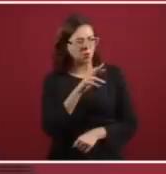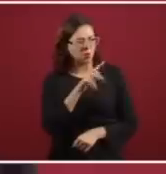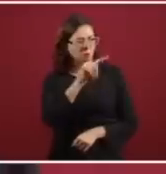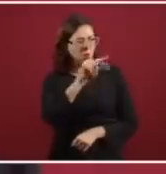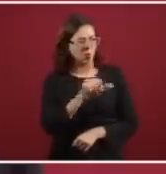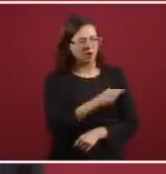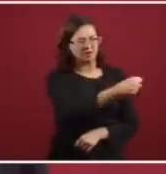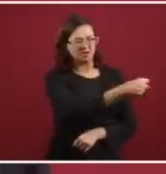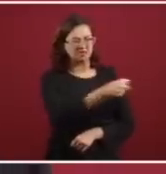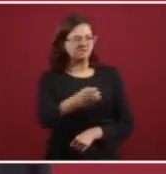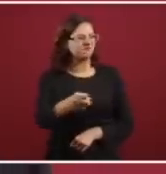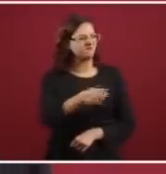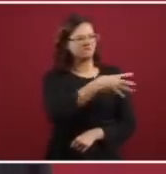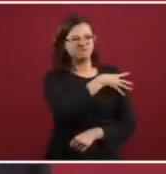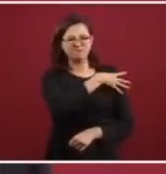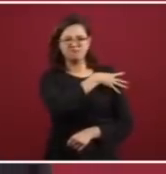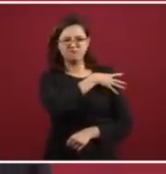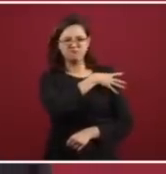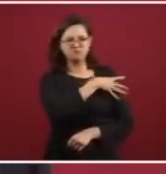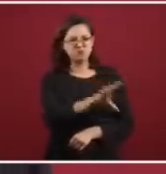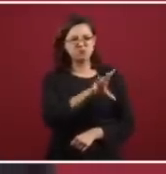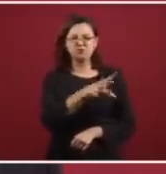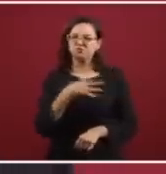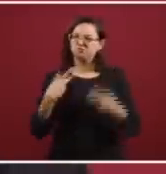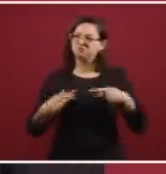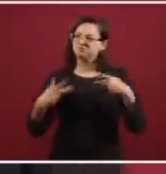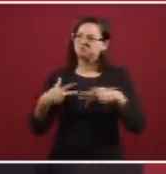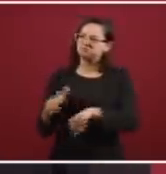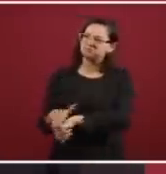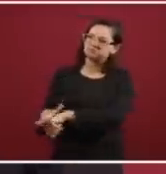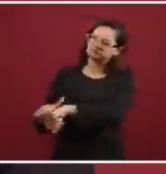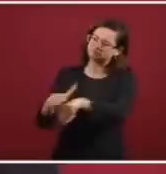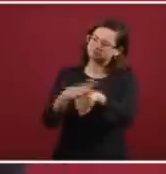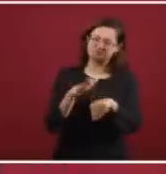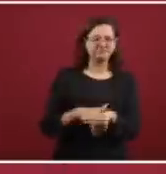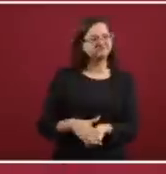y llama al pueblo a derrocar